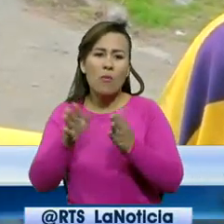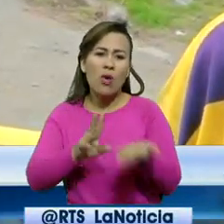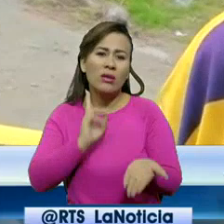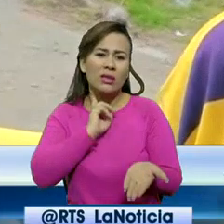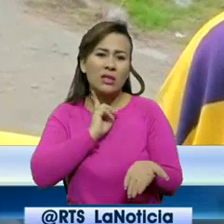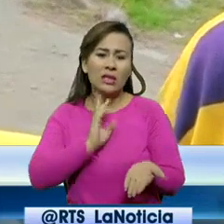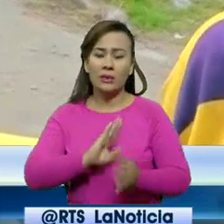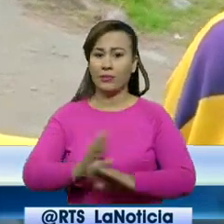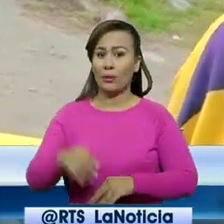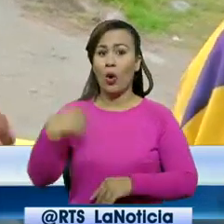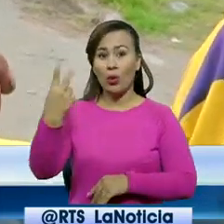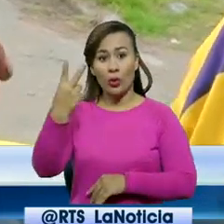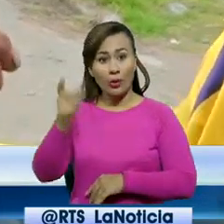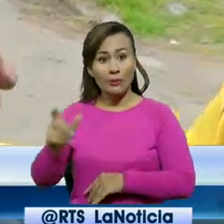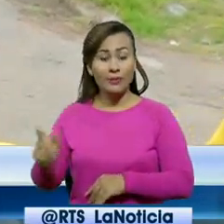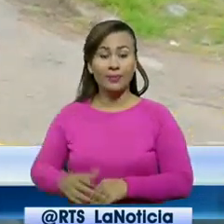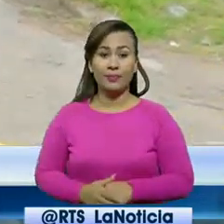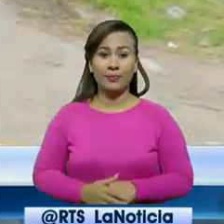fueron